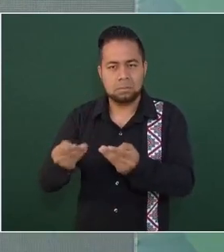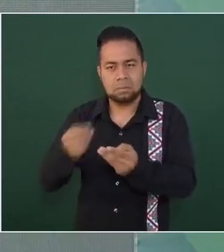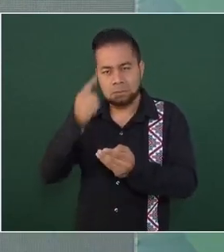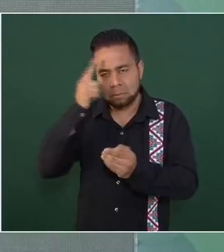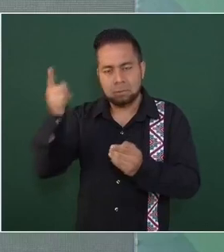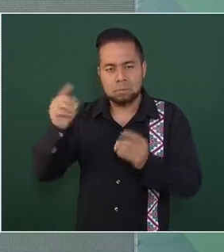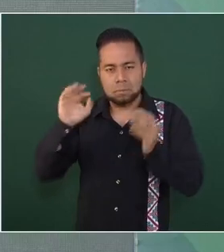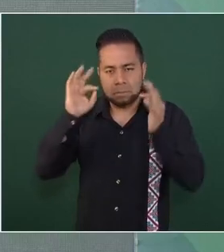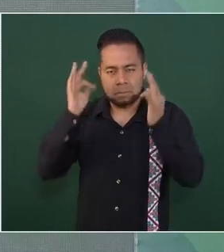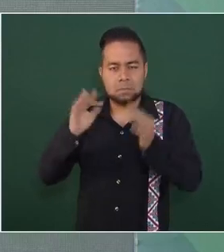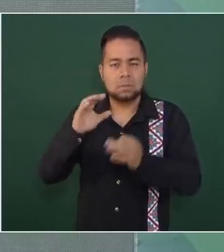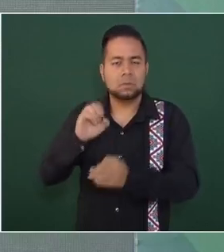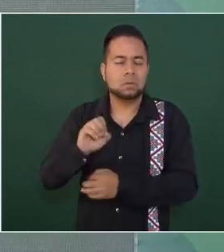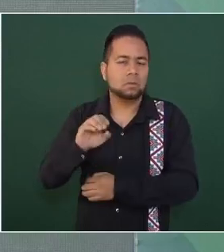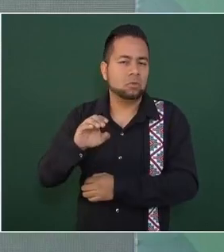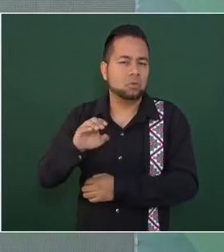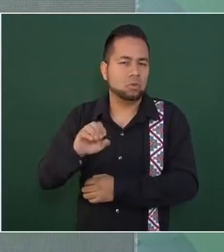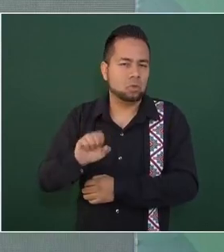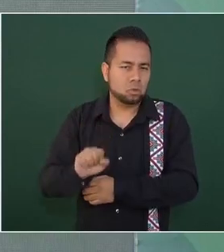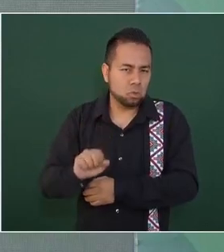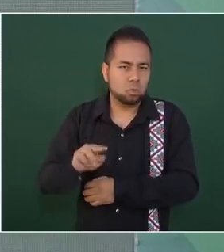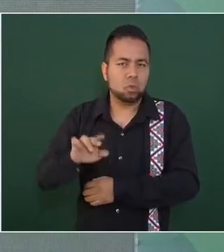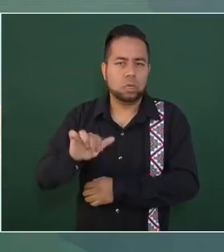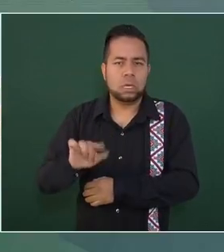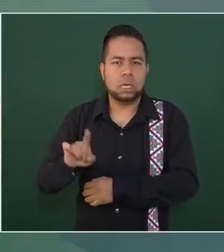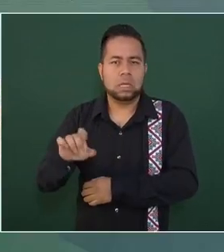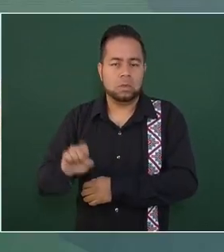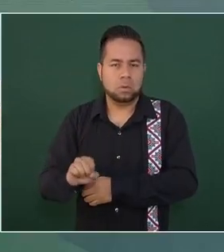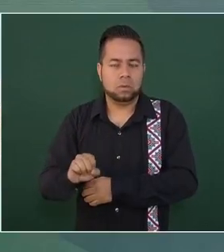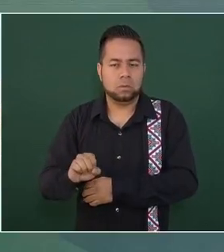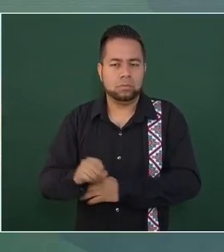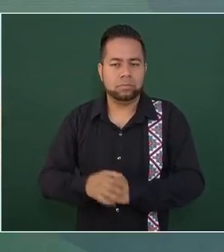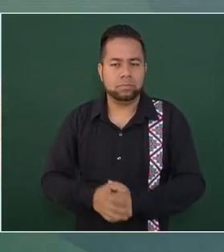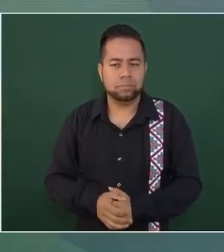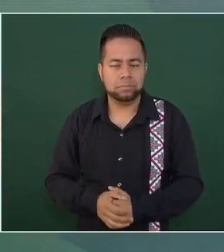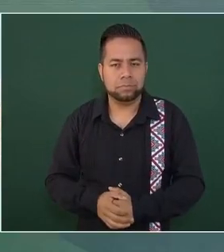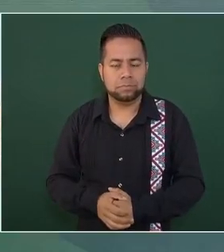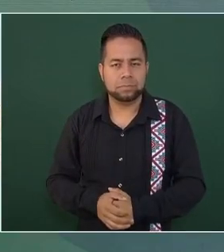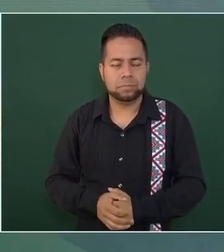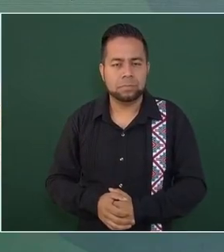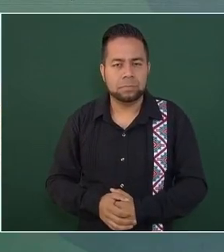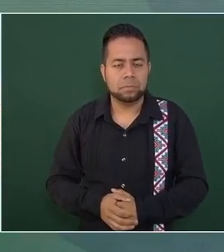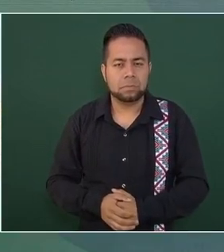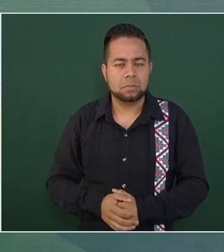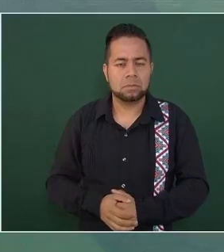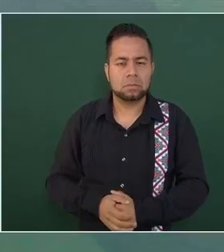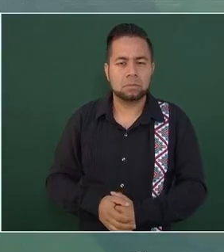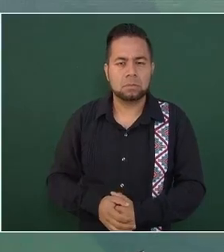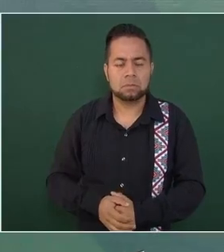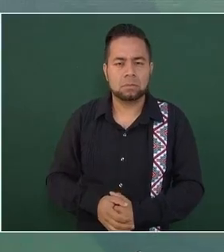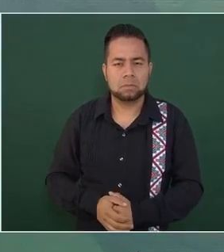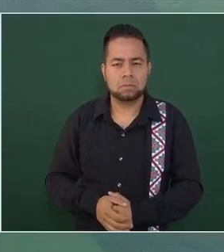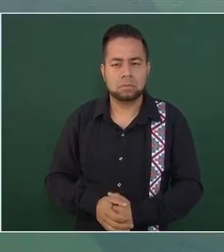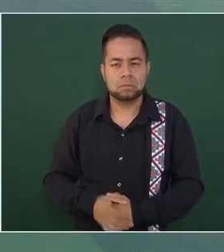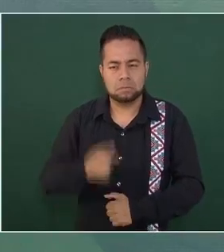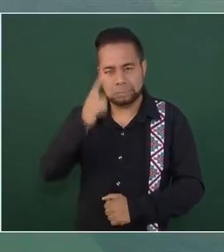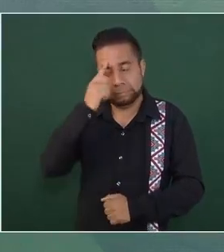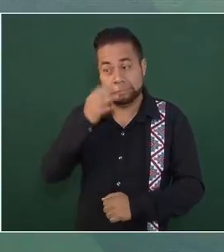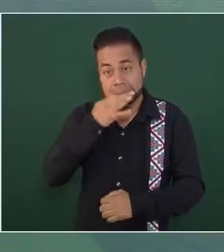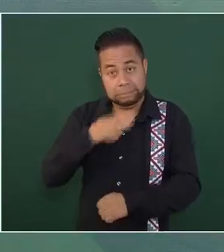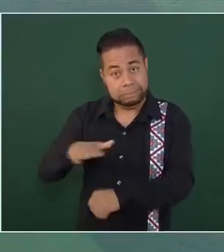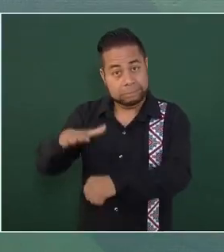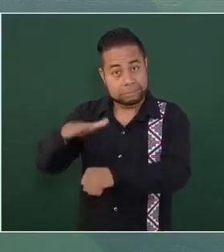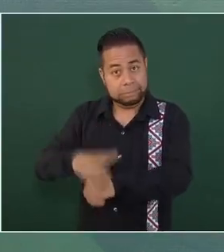consulados nada más para que lo sepan